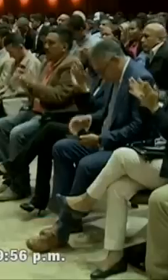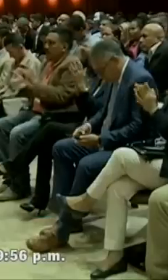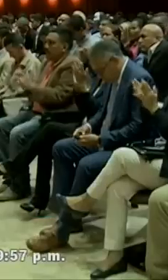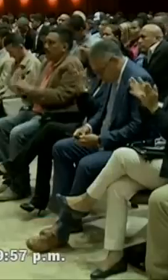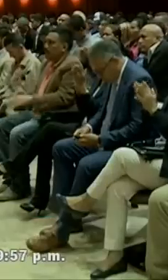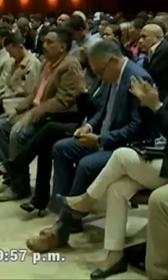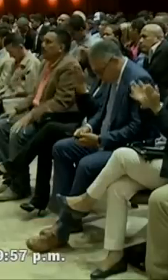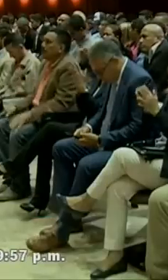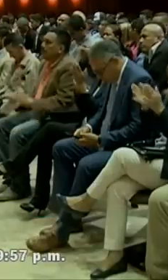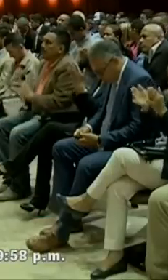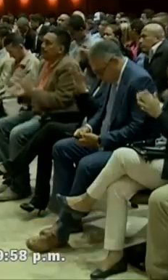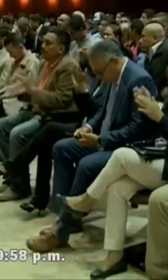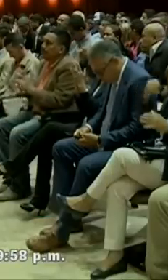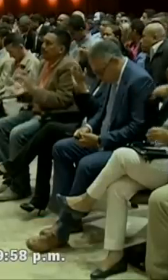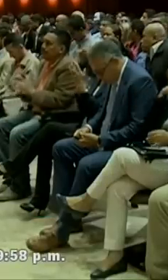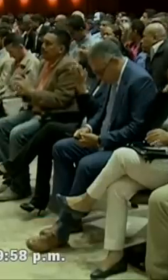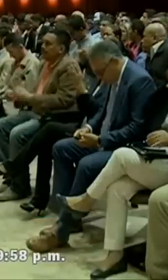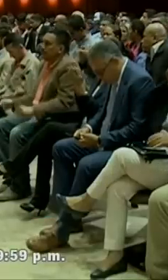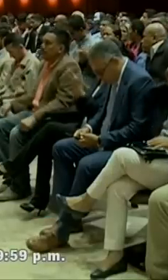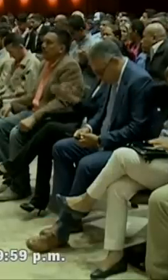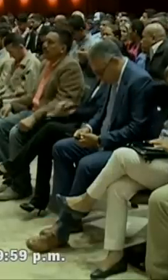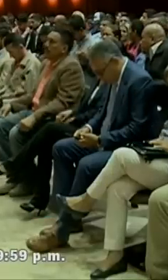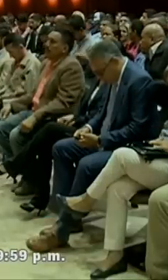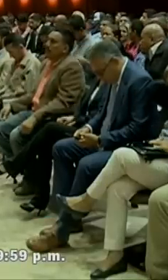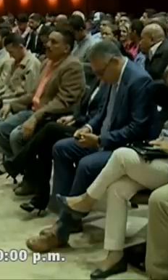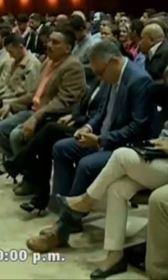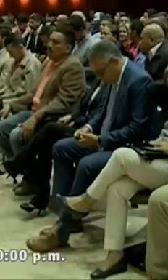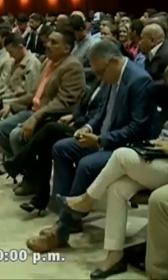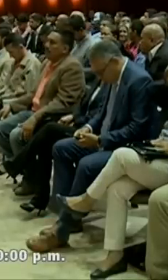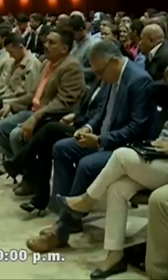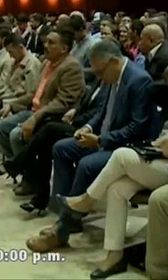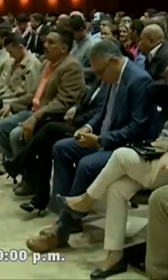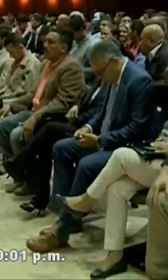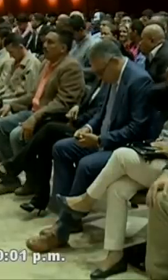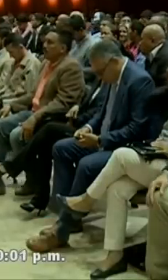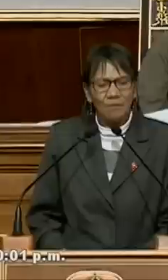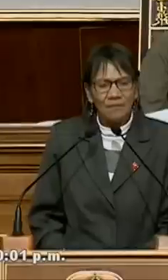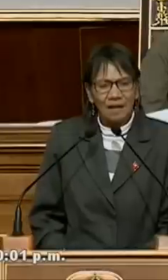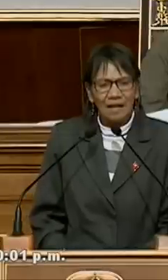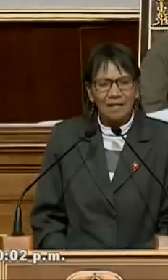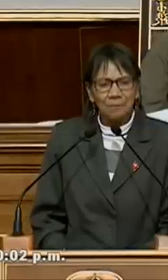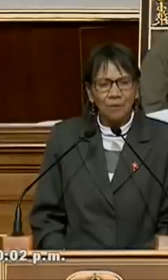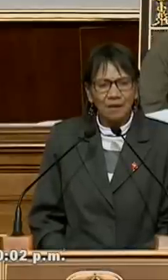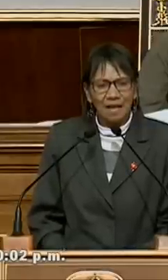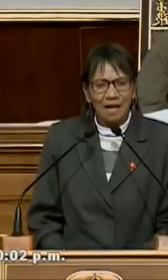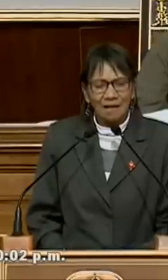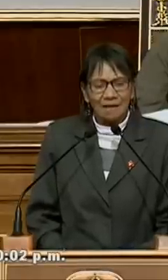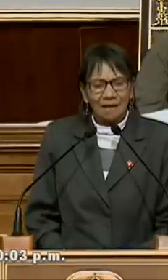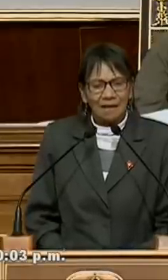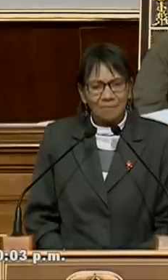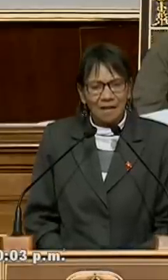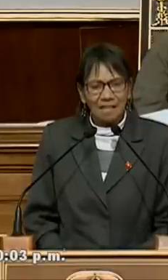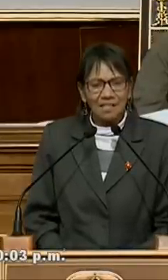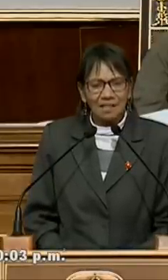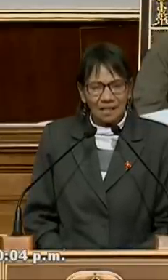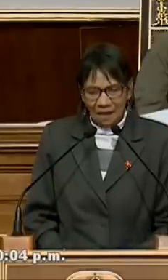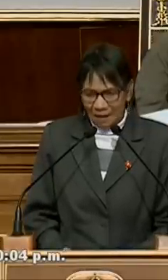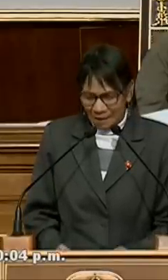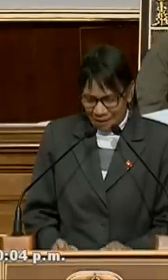Nos sentimos sumamente orgullosos con esa jornada que usted realizó en la República